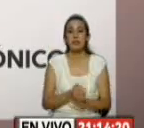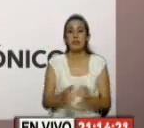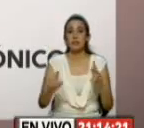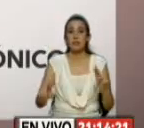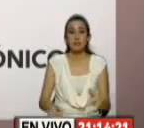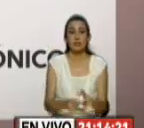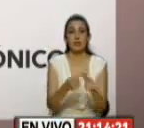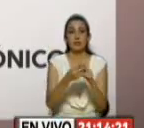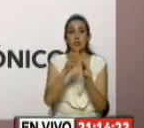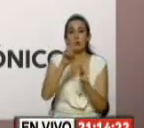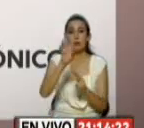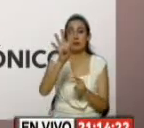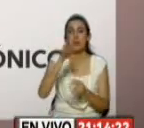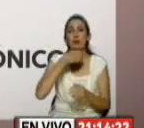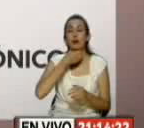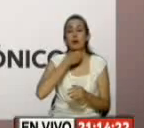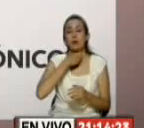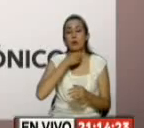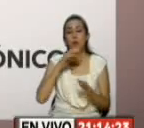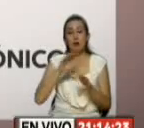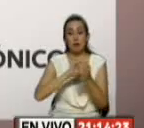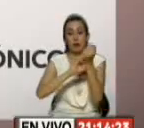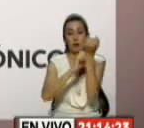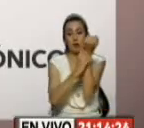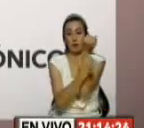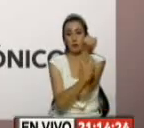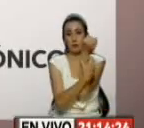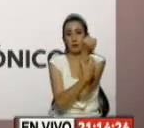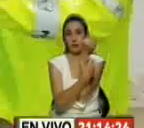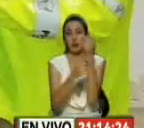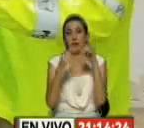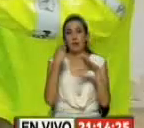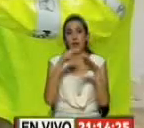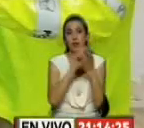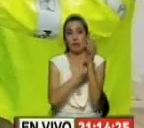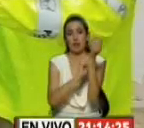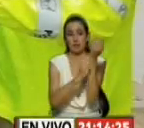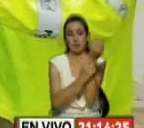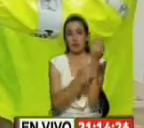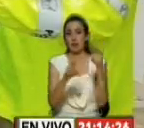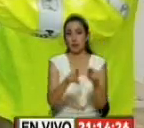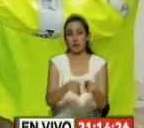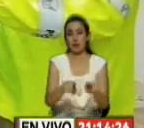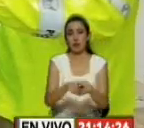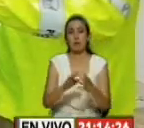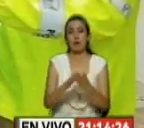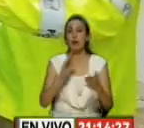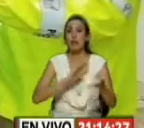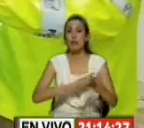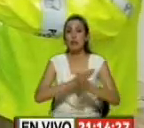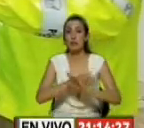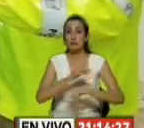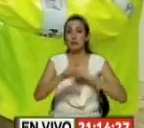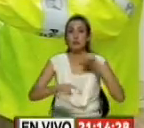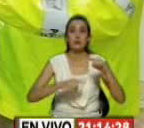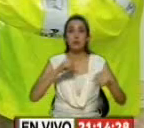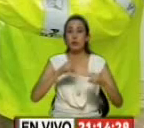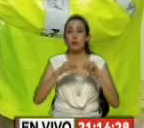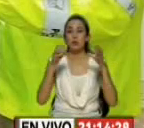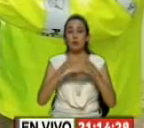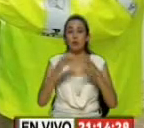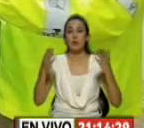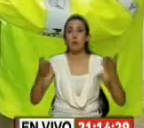iniciando el 24 de agosto, y el uso de un dispositivo electrónico. Esta diligencia se efectuó luego de que Alvarado fue notificado